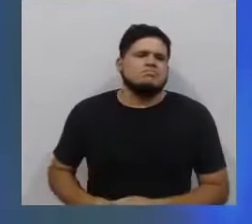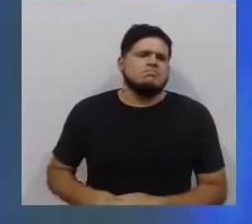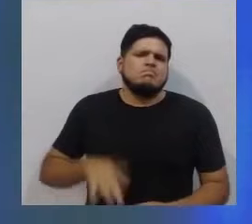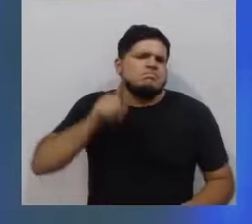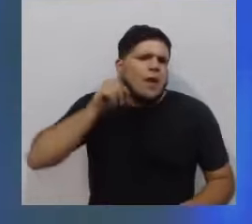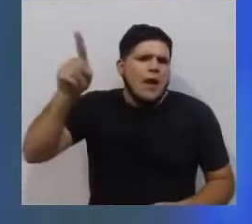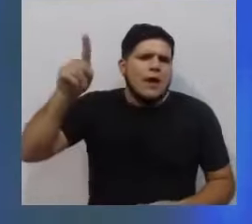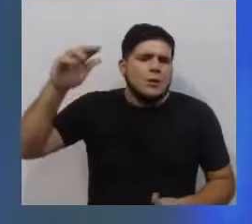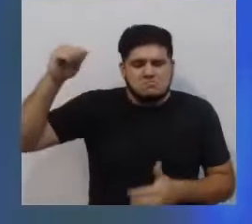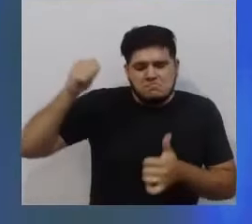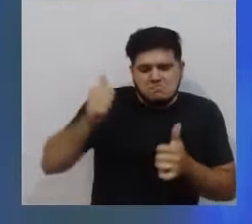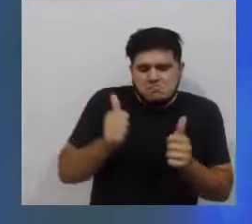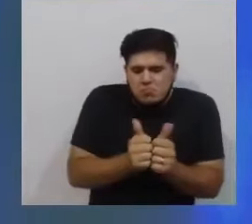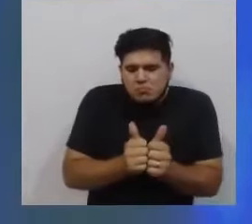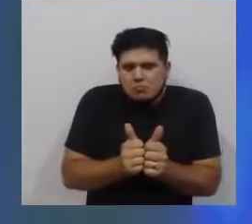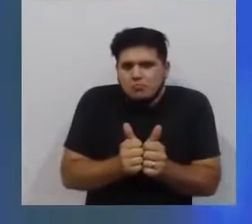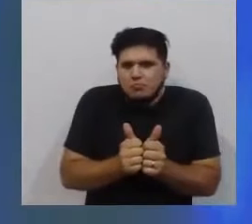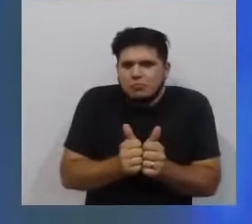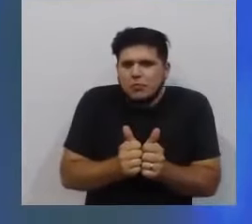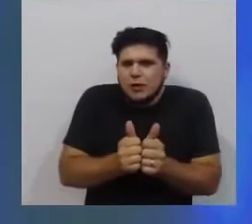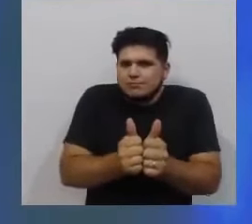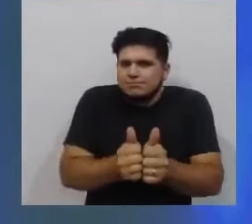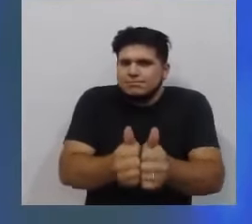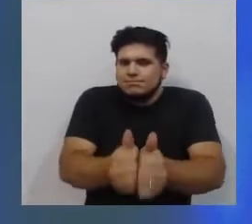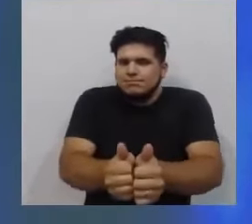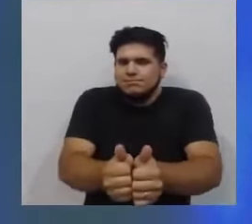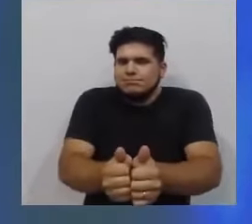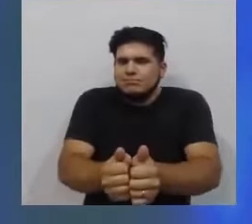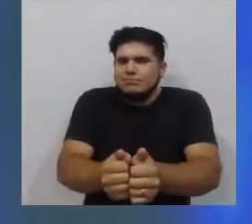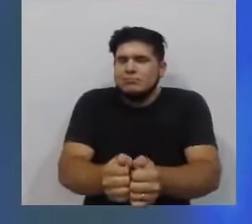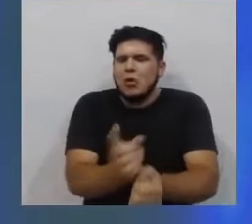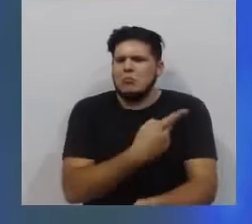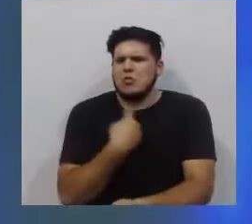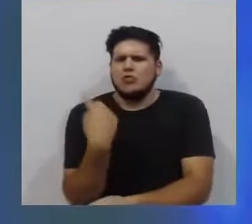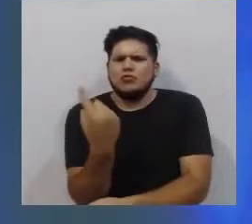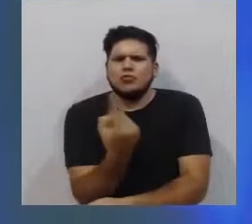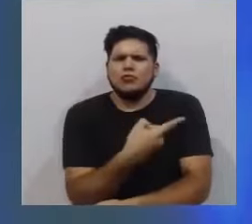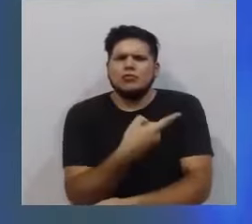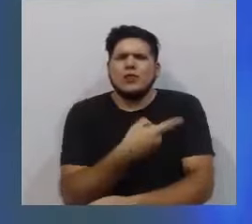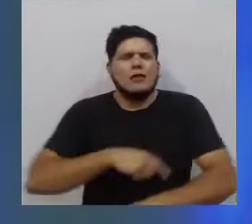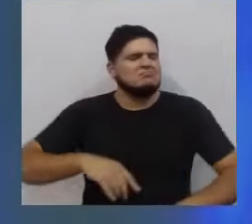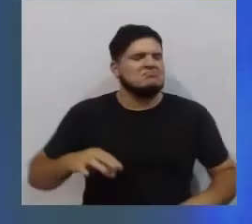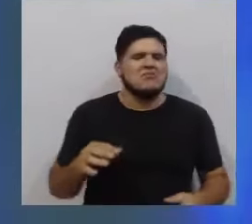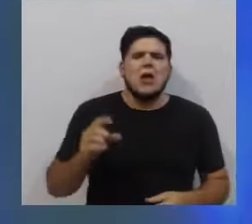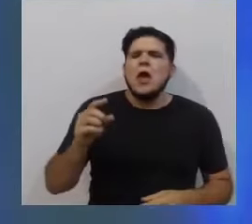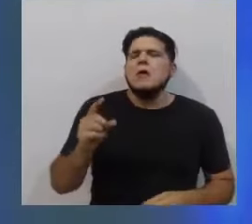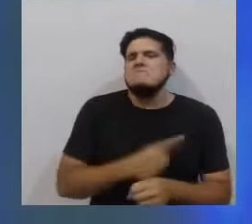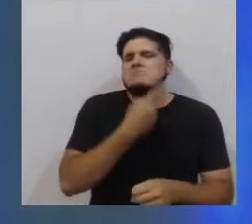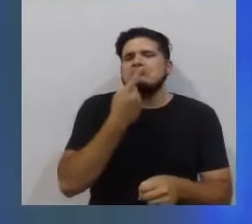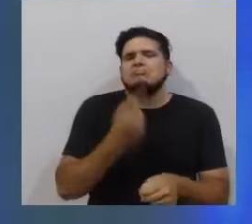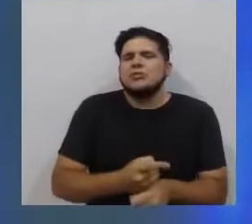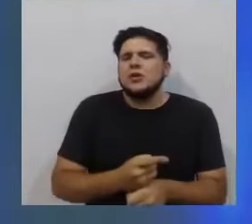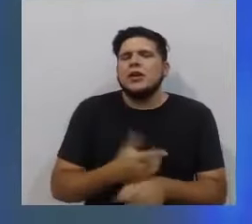es su hijo diga en fe nada es imposible en el nombre del